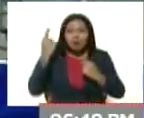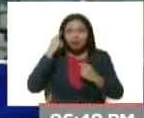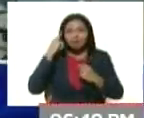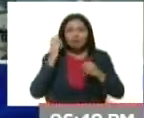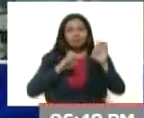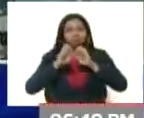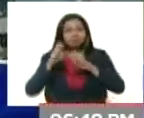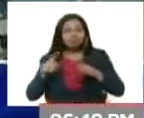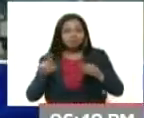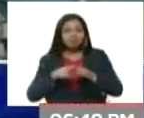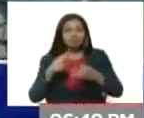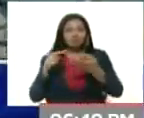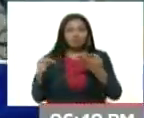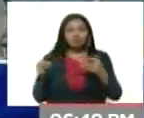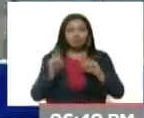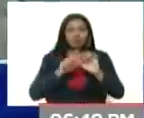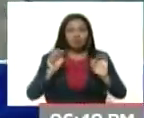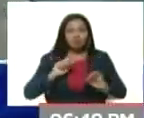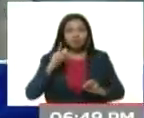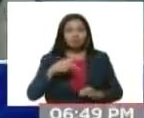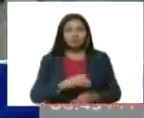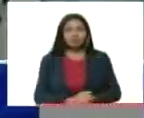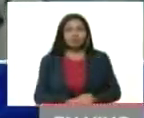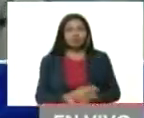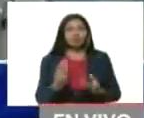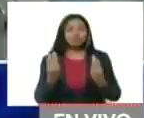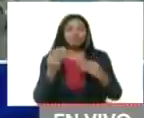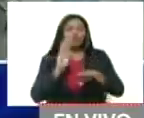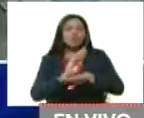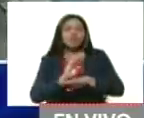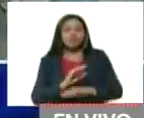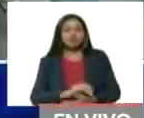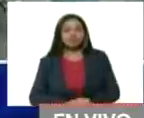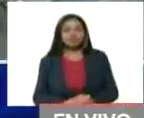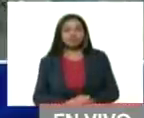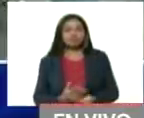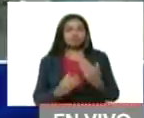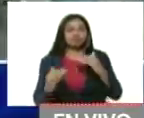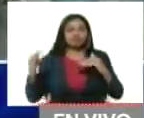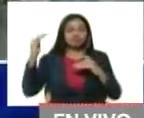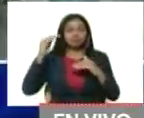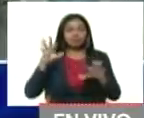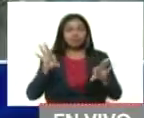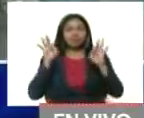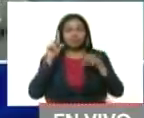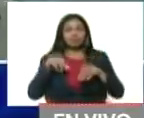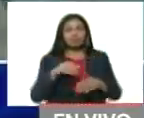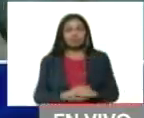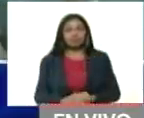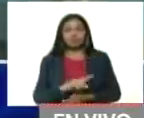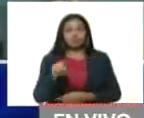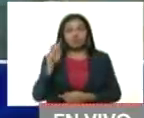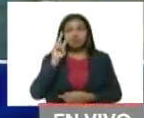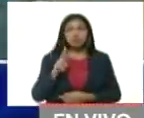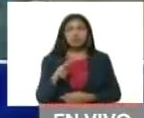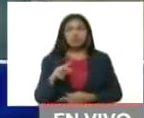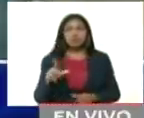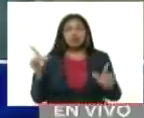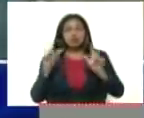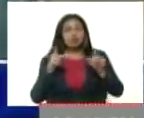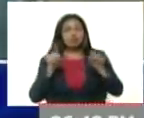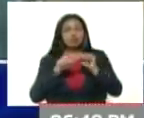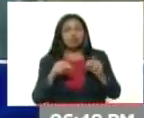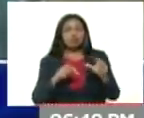son materiales que deben manipularse con muchísimo cuidado, son equipos altamente especializados. Y ven ustedes las imágenes